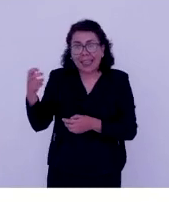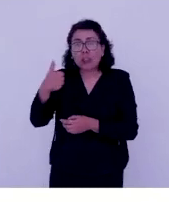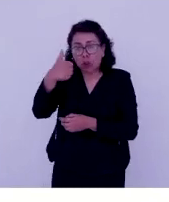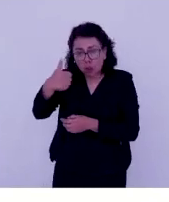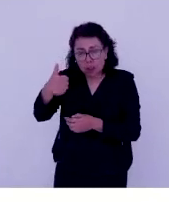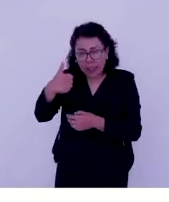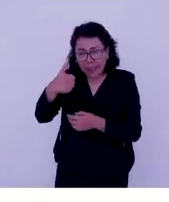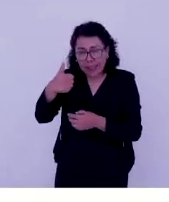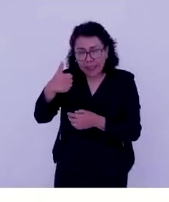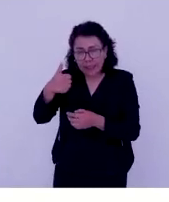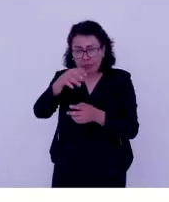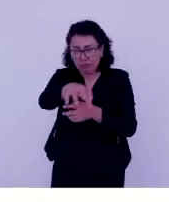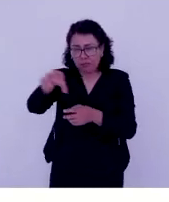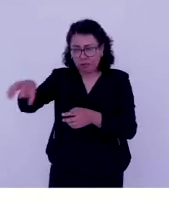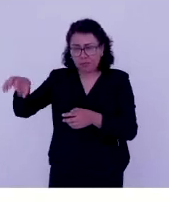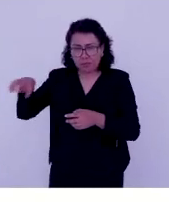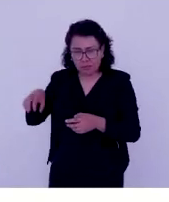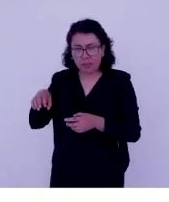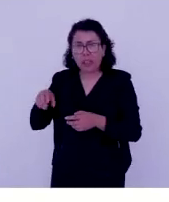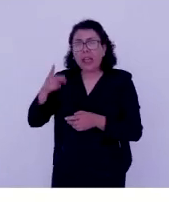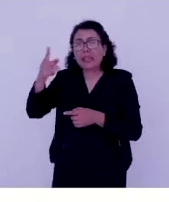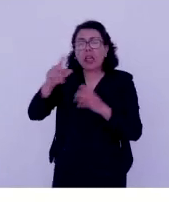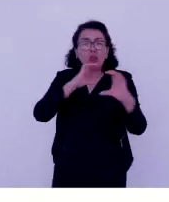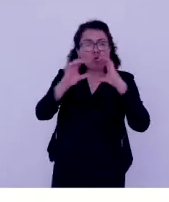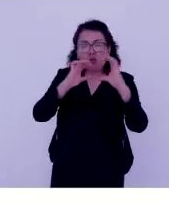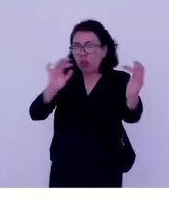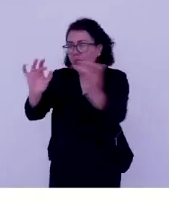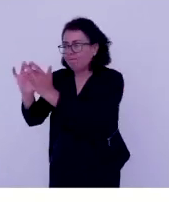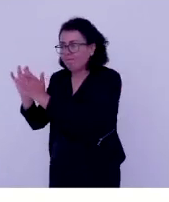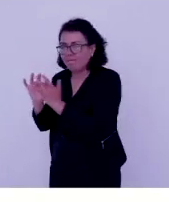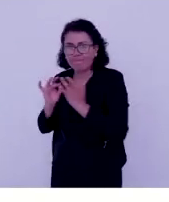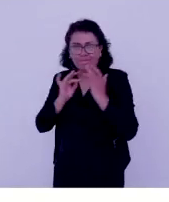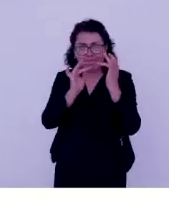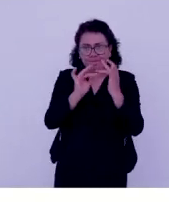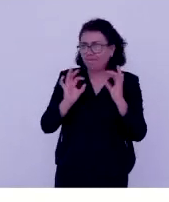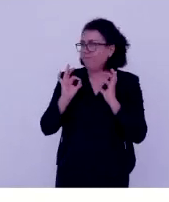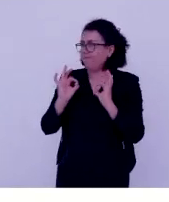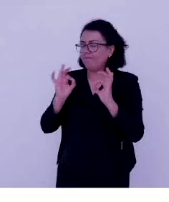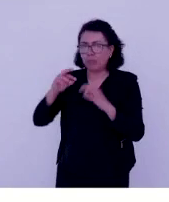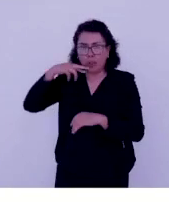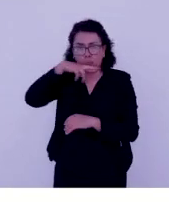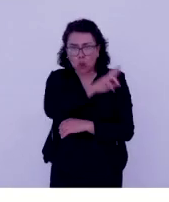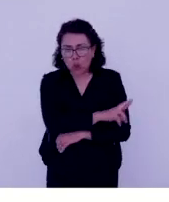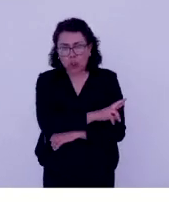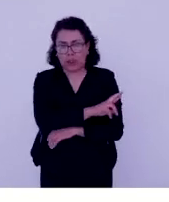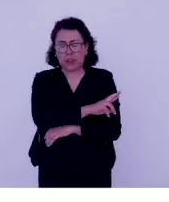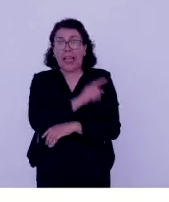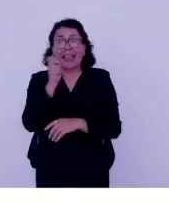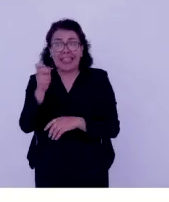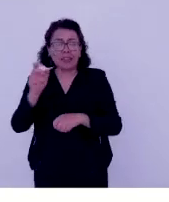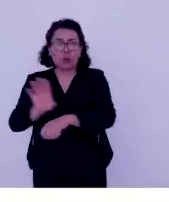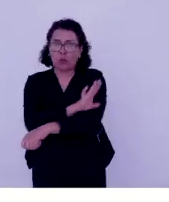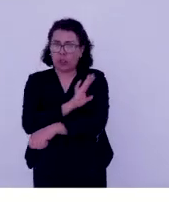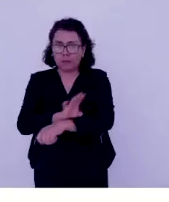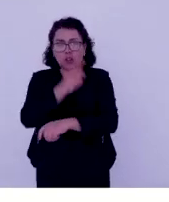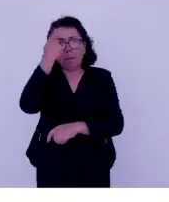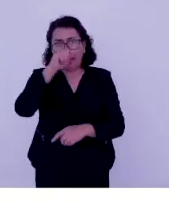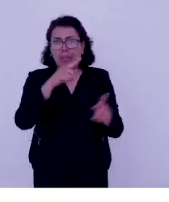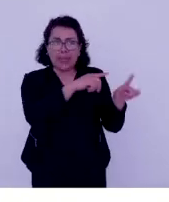distritos y primordialmente Comunicaciones ágiles y seguras entre los juzgadores del estado y un beneficio al